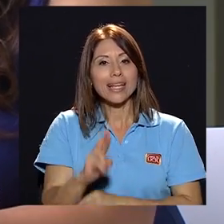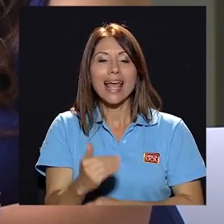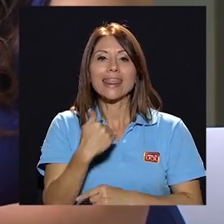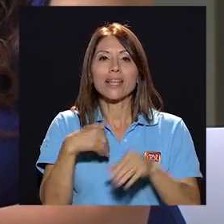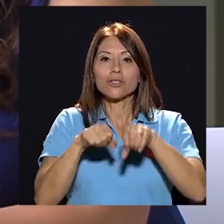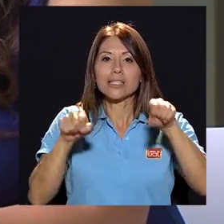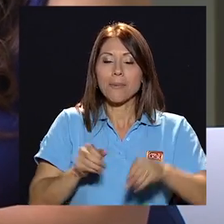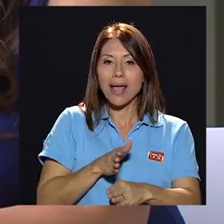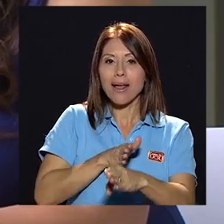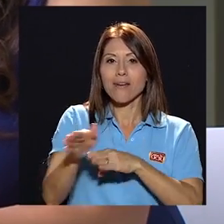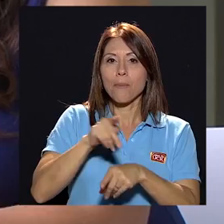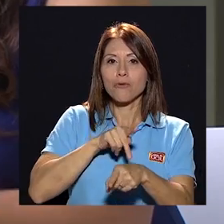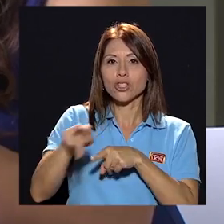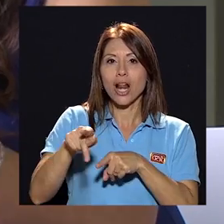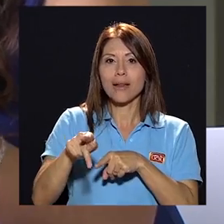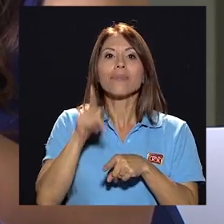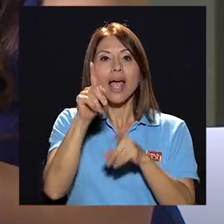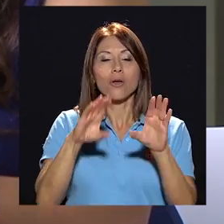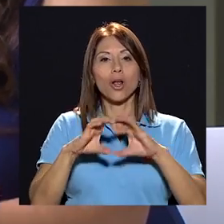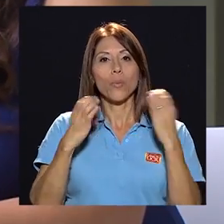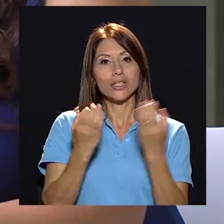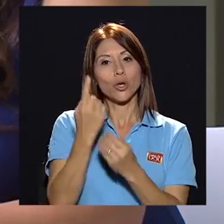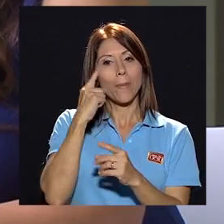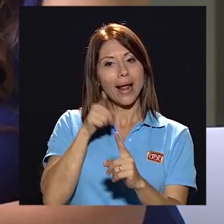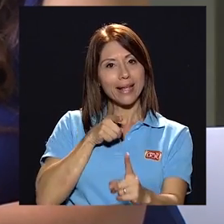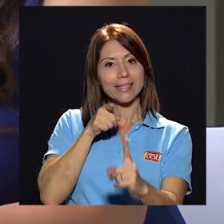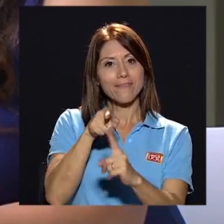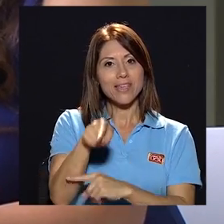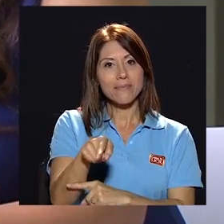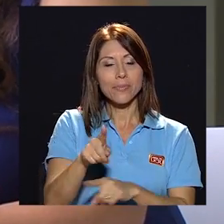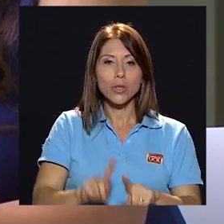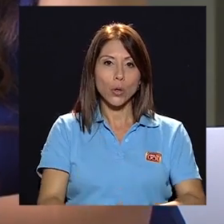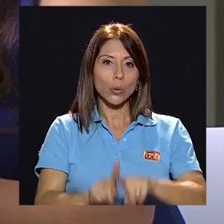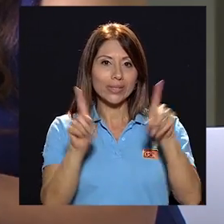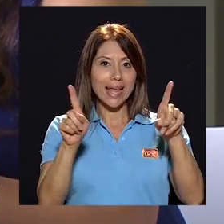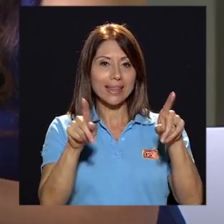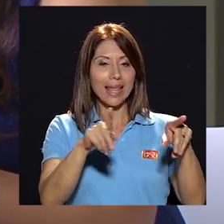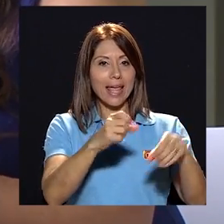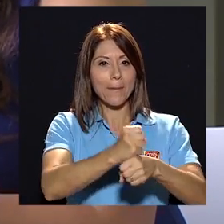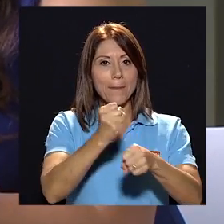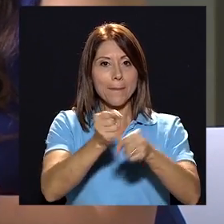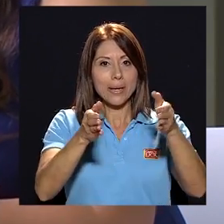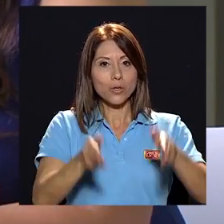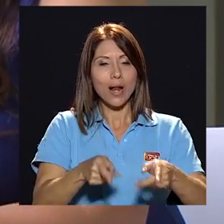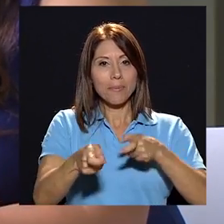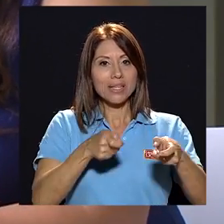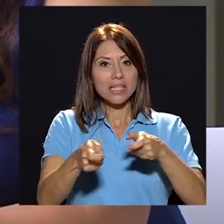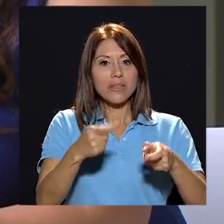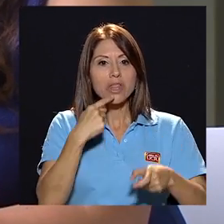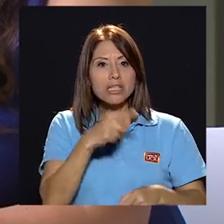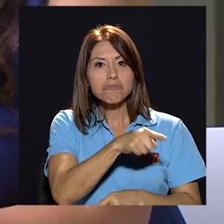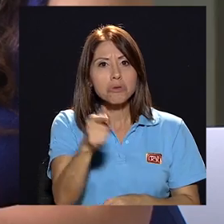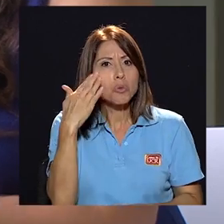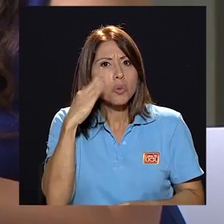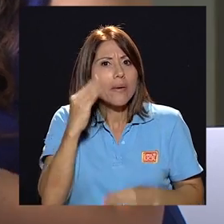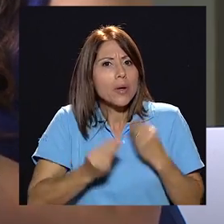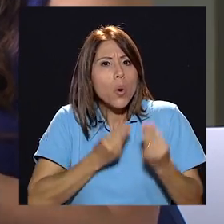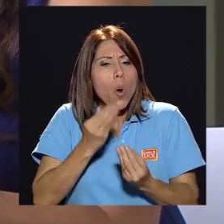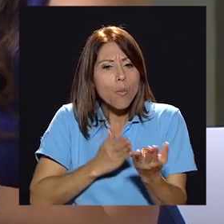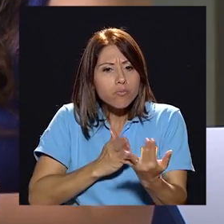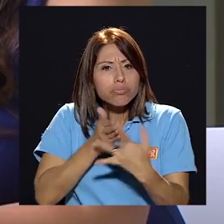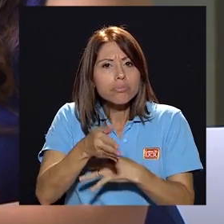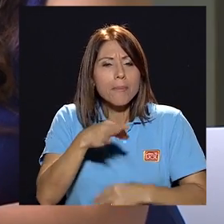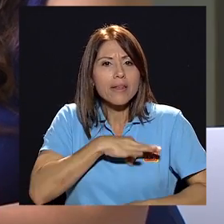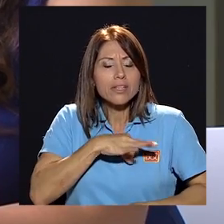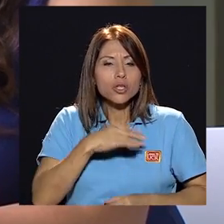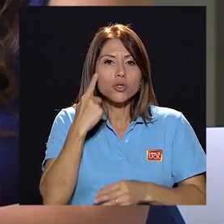con un sistema de carrera profesional, de hecho hay una comisión para este fin. No obstante, el personal administrativo dice desconocer cómo puede